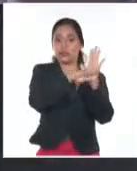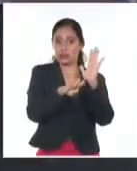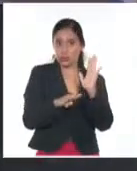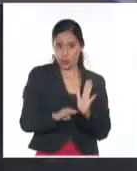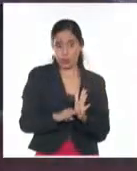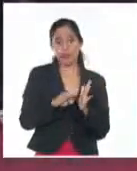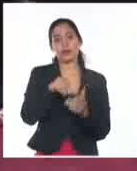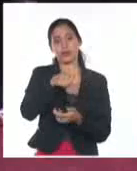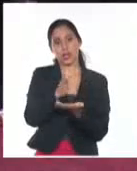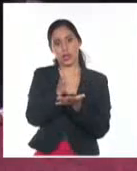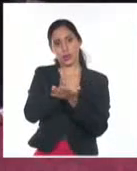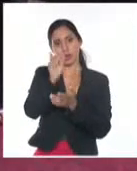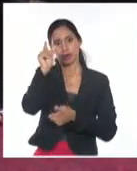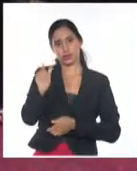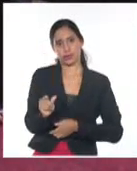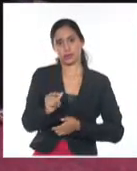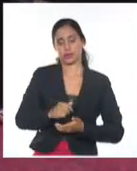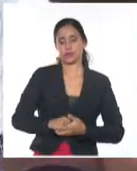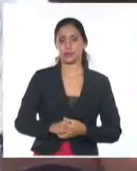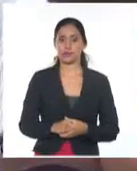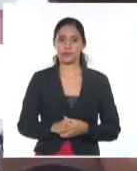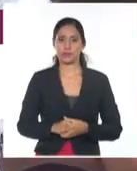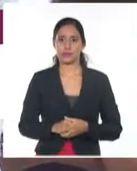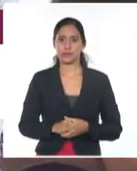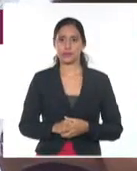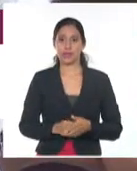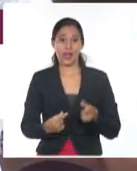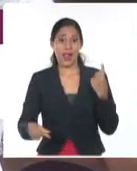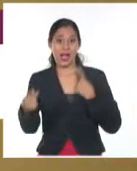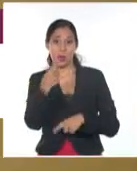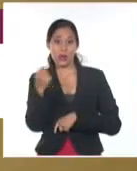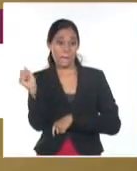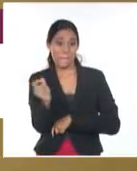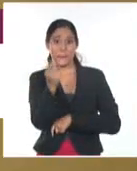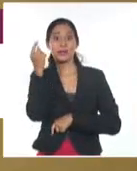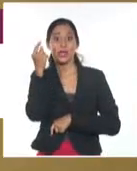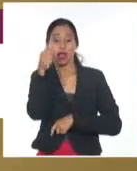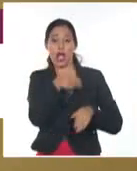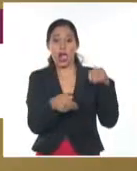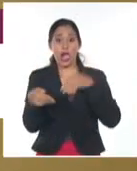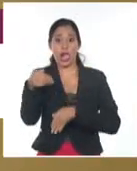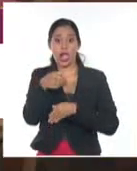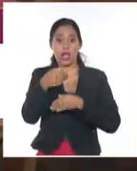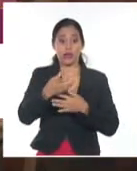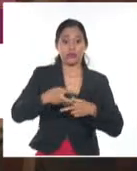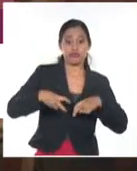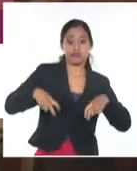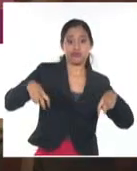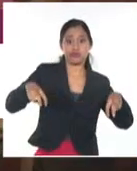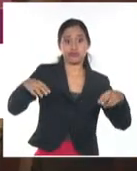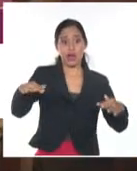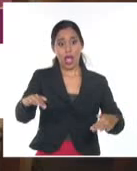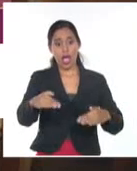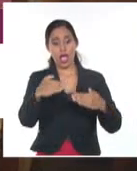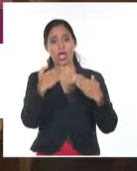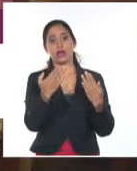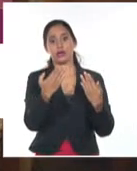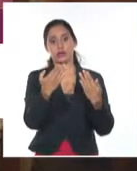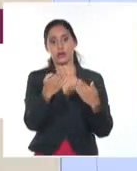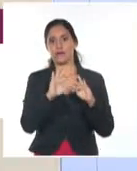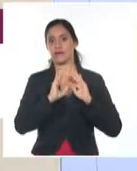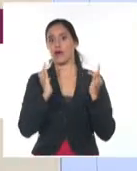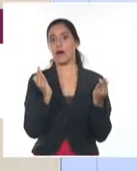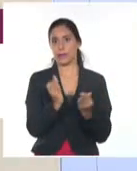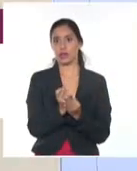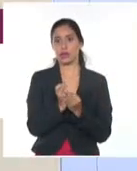estudiantes. Para algunos era su primera presentación en público y hacerlo frente a la familia tenía una connotación